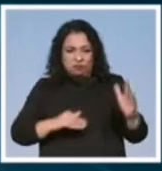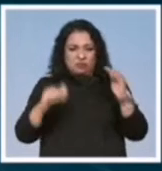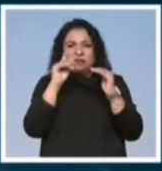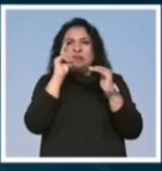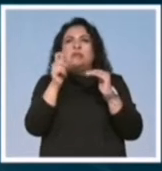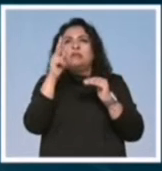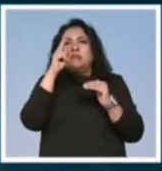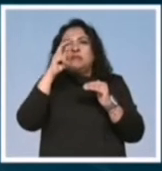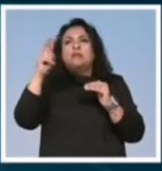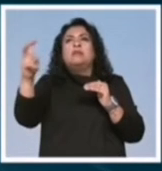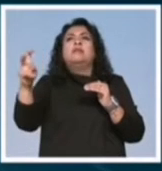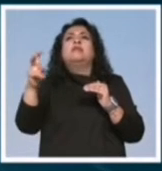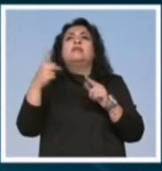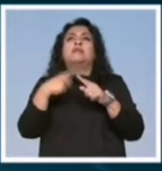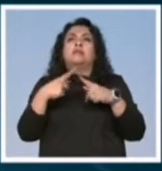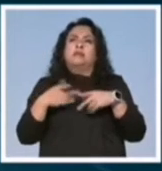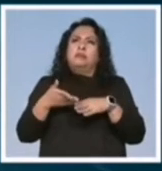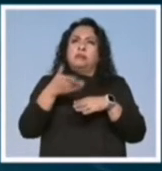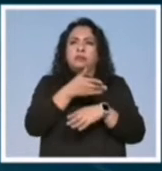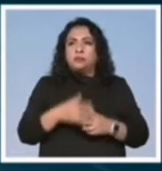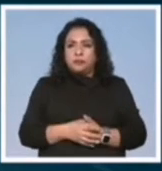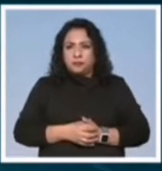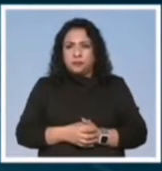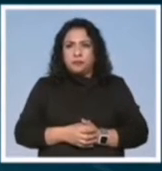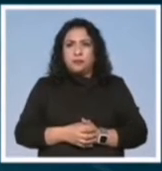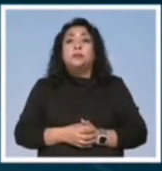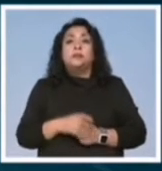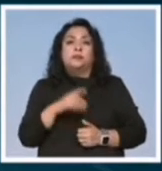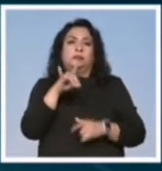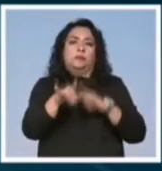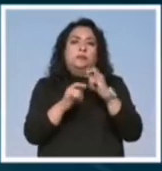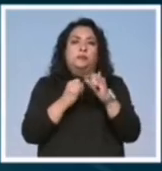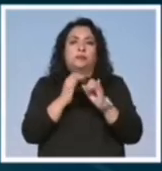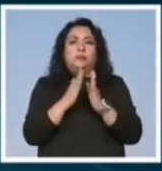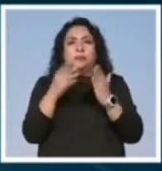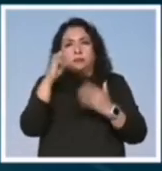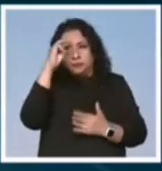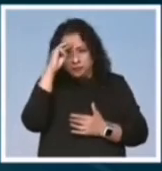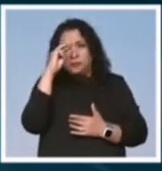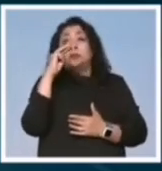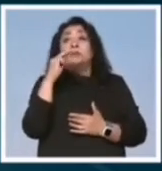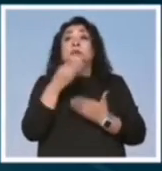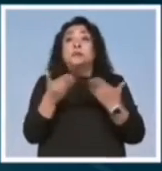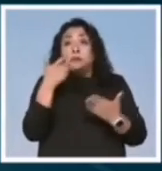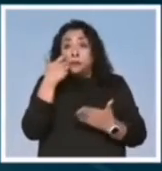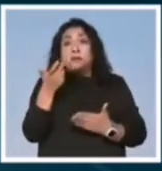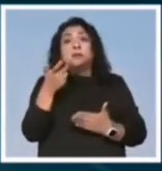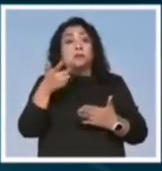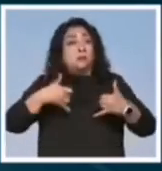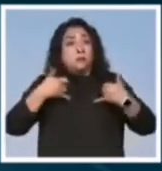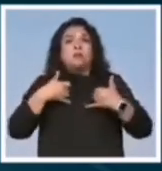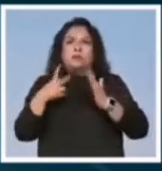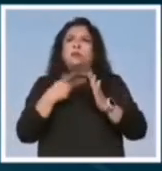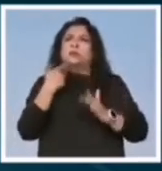sueños grandes de sus predecesores. La Feria Internacional del Libro de Monterrey con esta edición busca que los jóvenes ratifiquen su